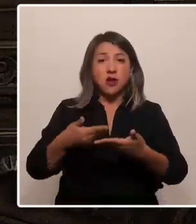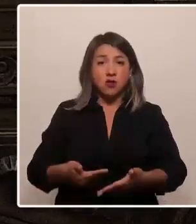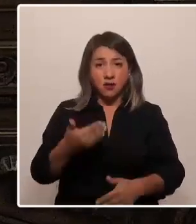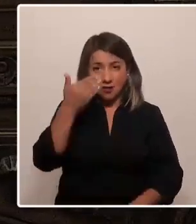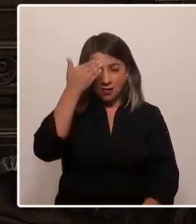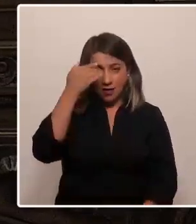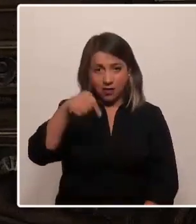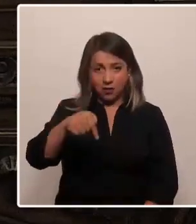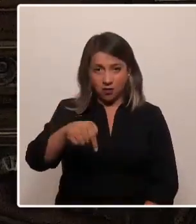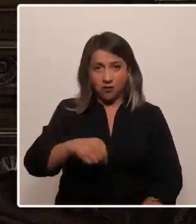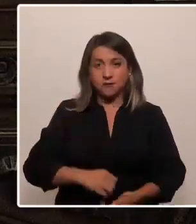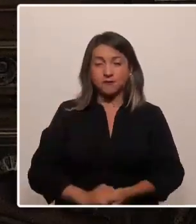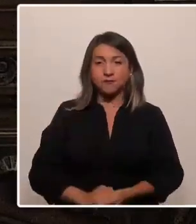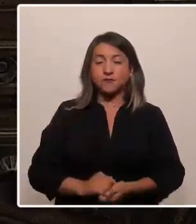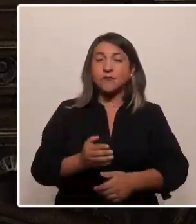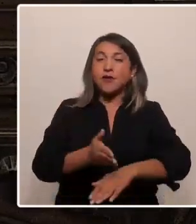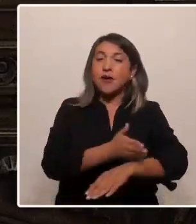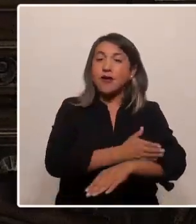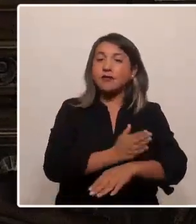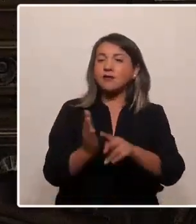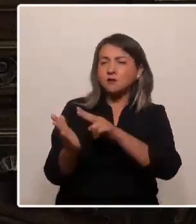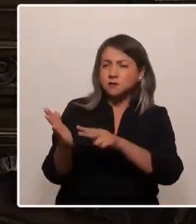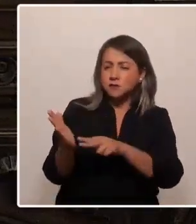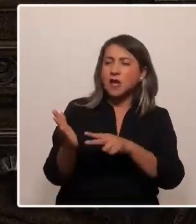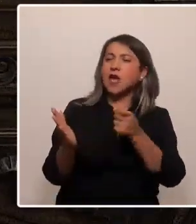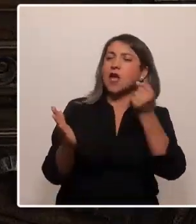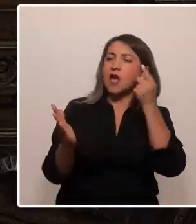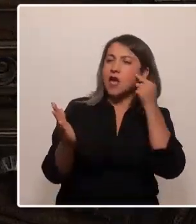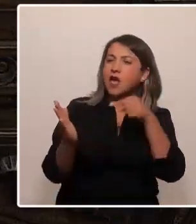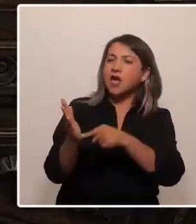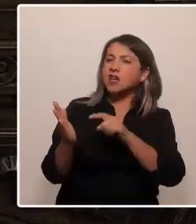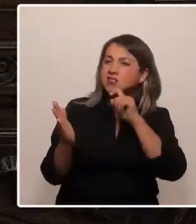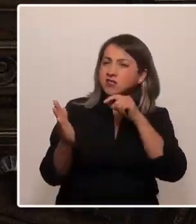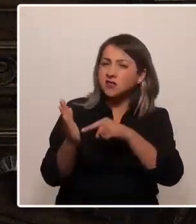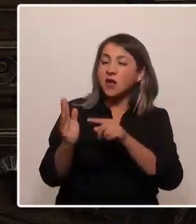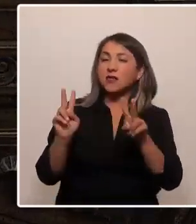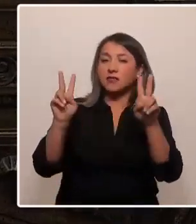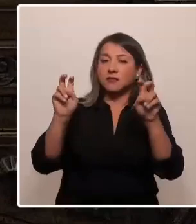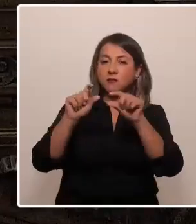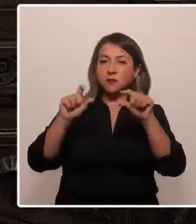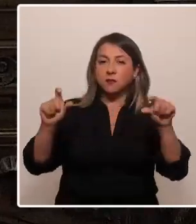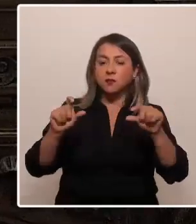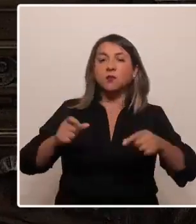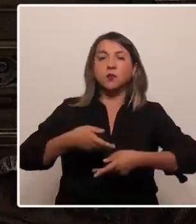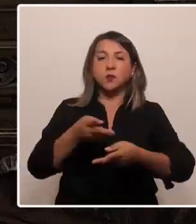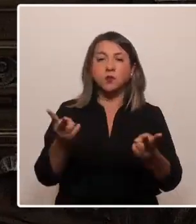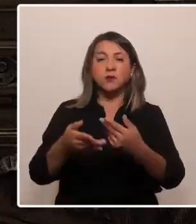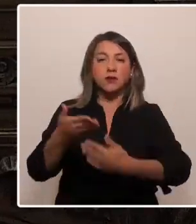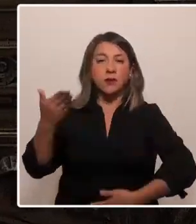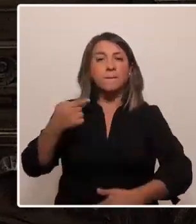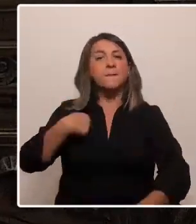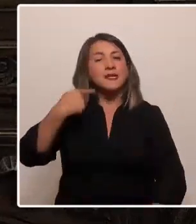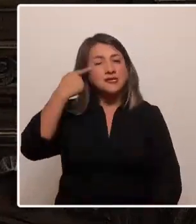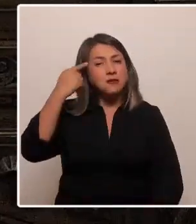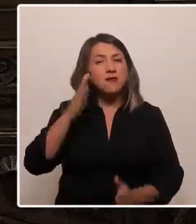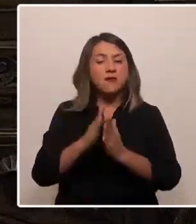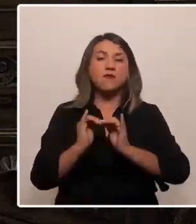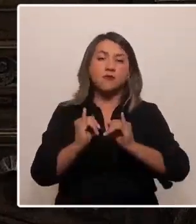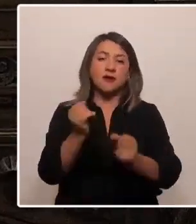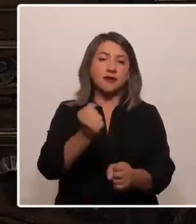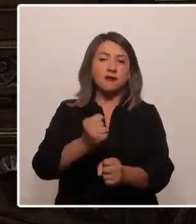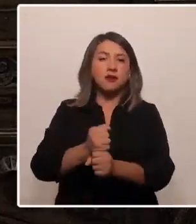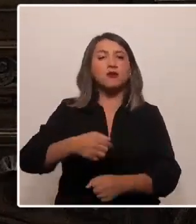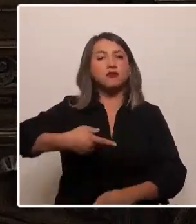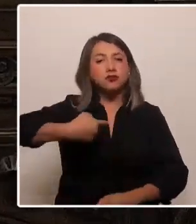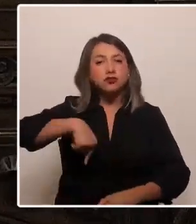hoy. Antes de interpretar, antes de pensar en el titular, por favor, pensemos en informar el trabajo realizado